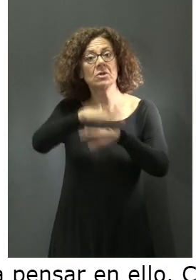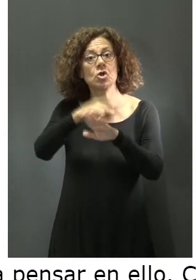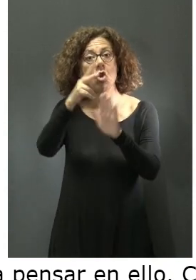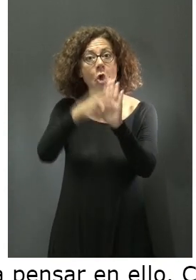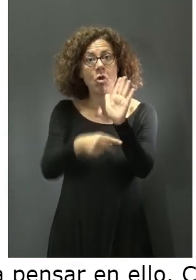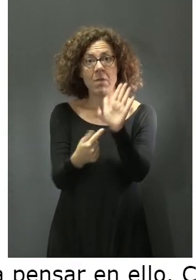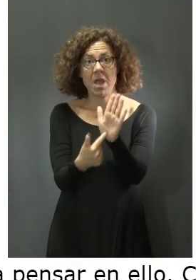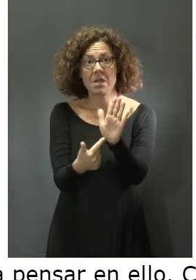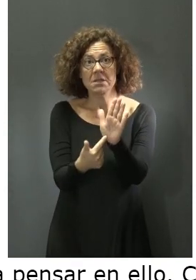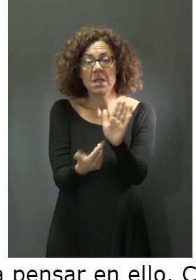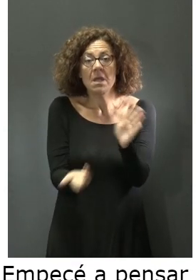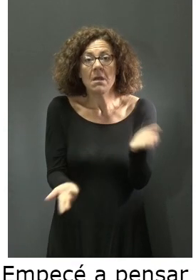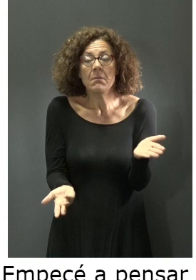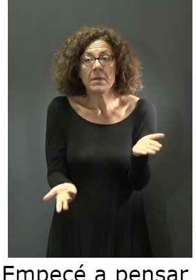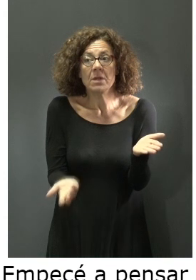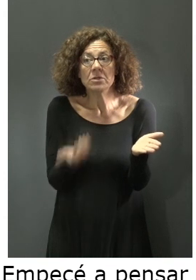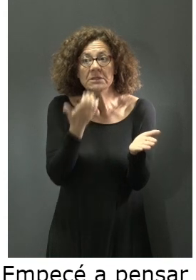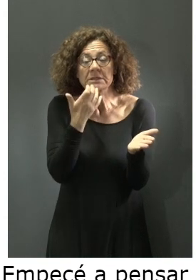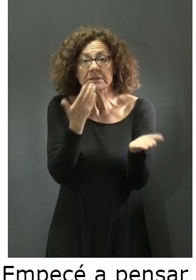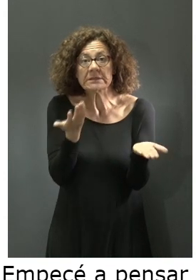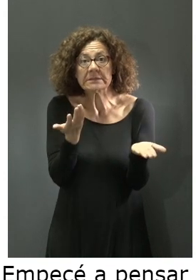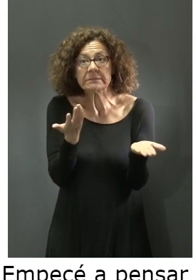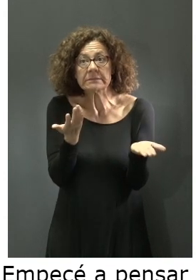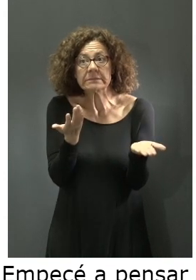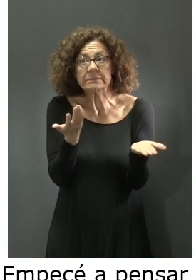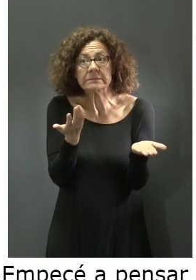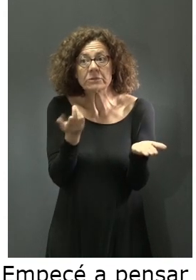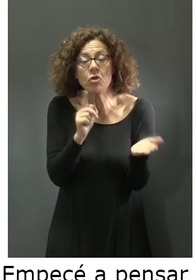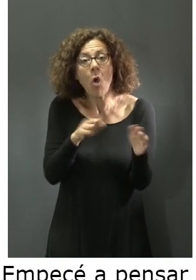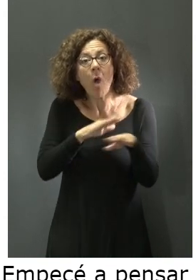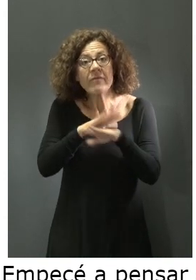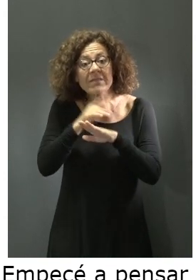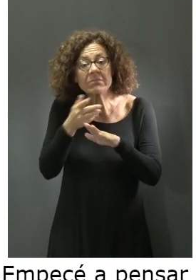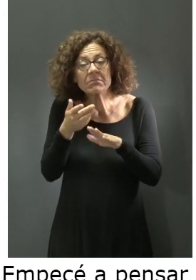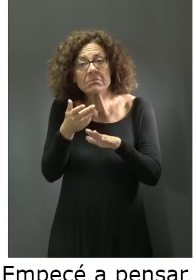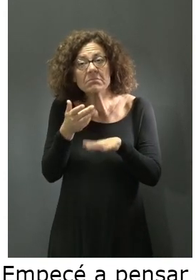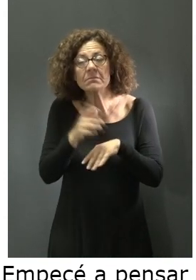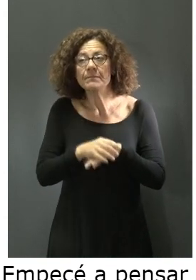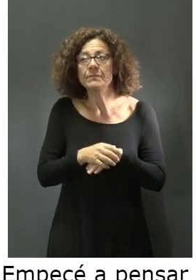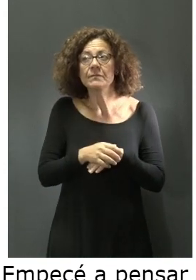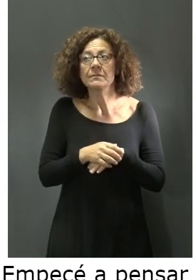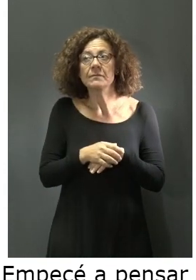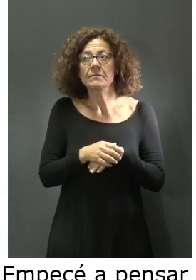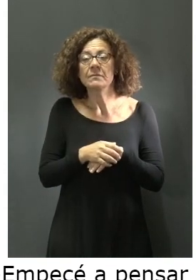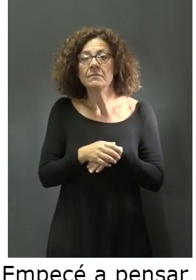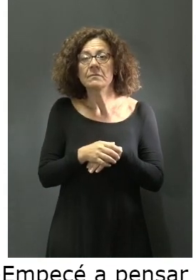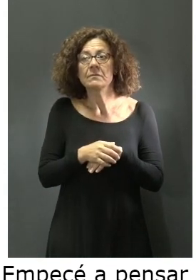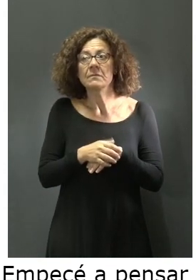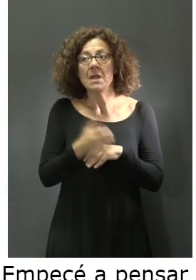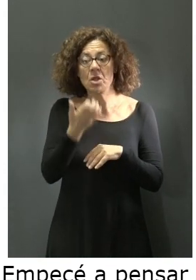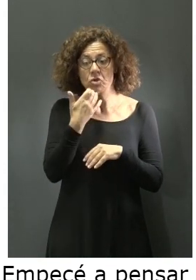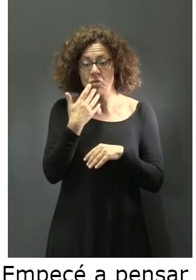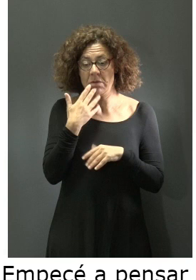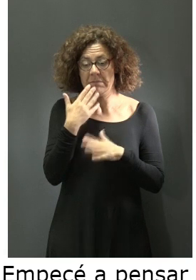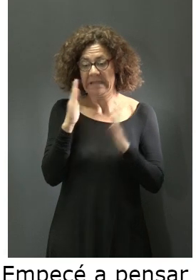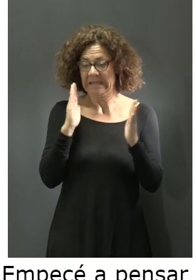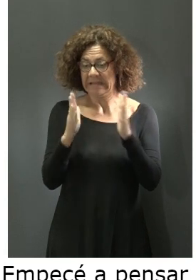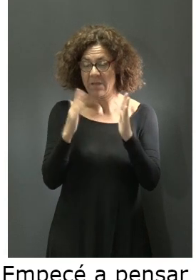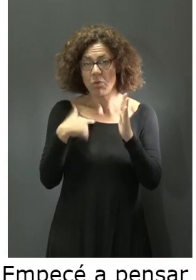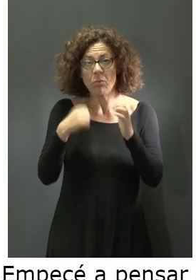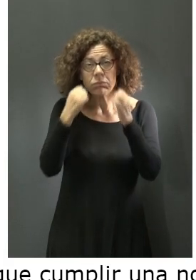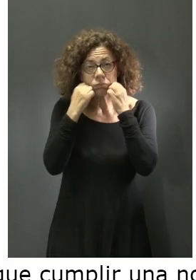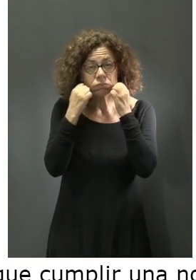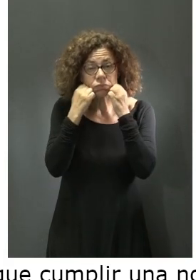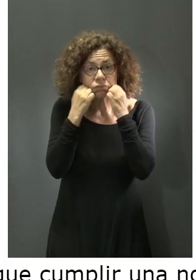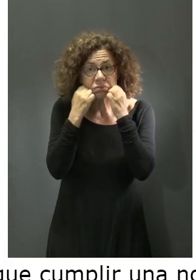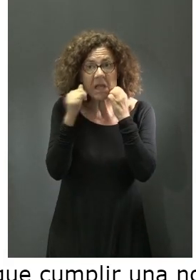normativa, pero si no, no es un tema que, al menos los años que yo he estado, que